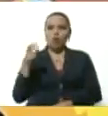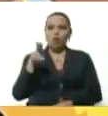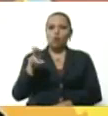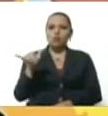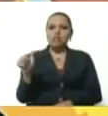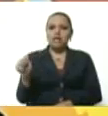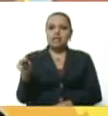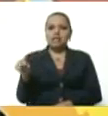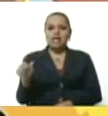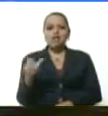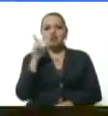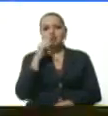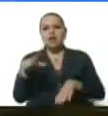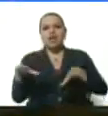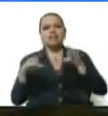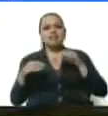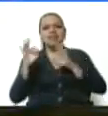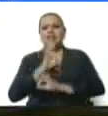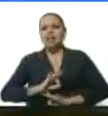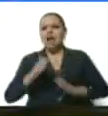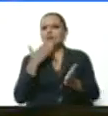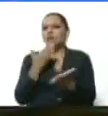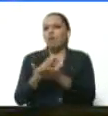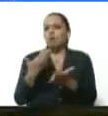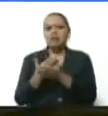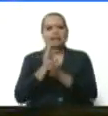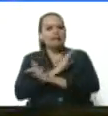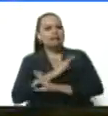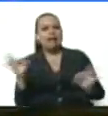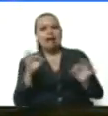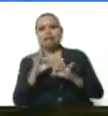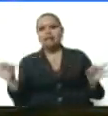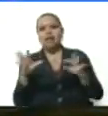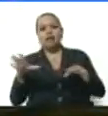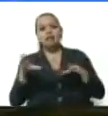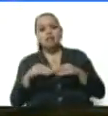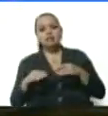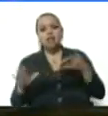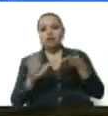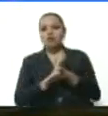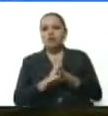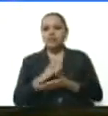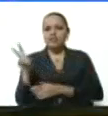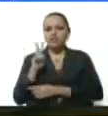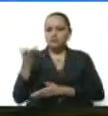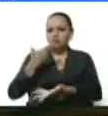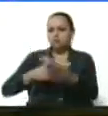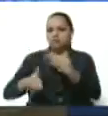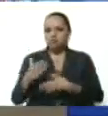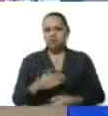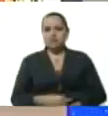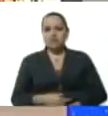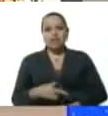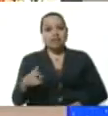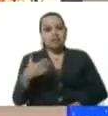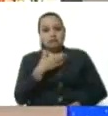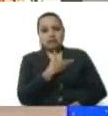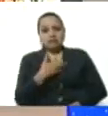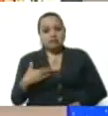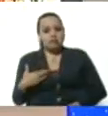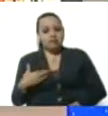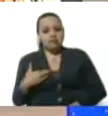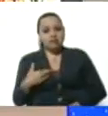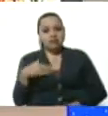opuso a todo tipo de planteamiento y propuesta de Venezuela para la negociación. Y se dedicó a lo que se ha